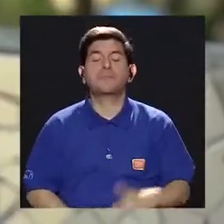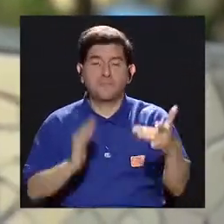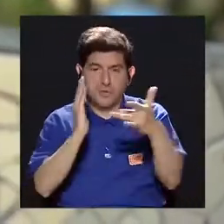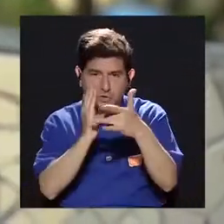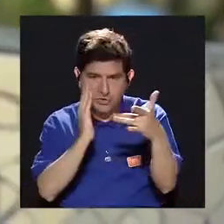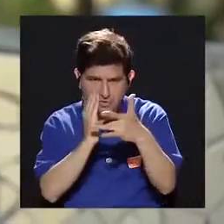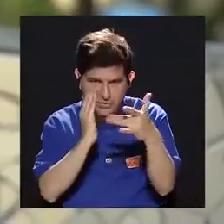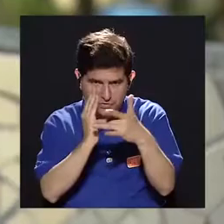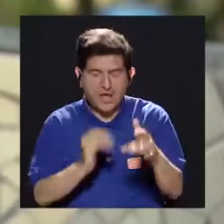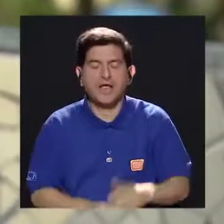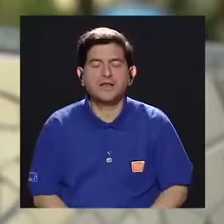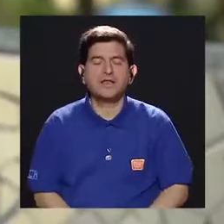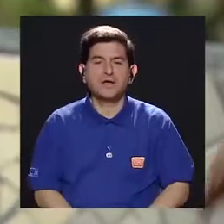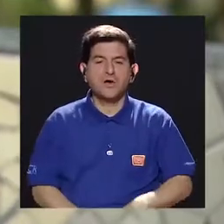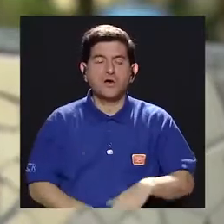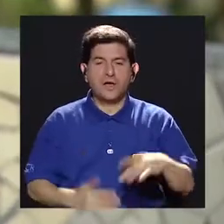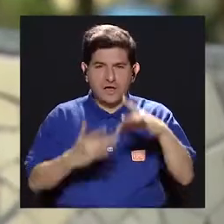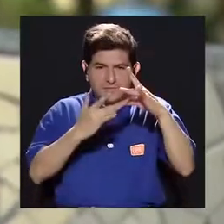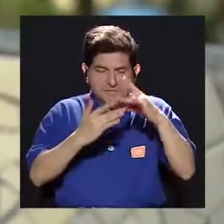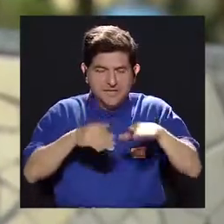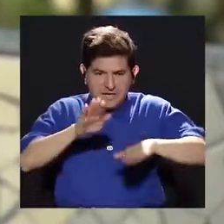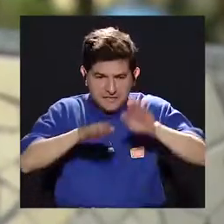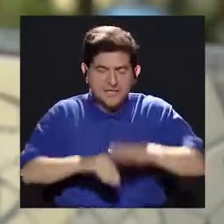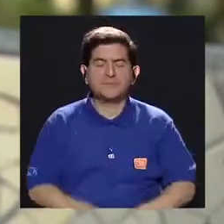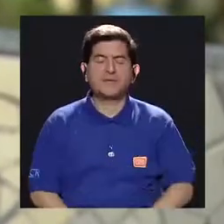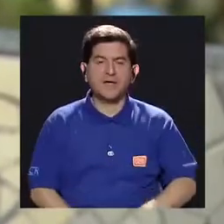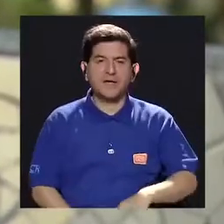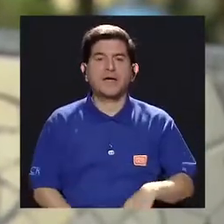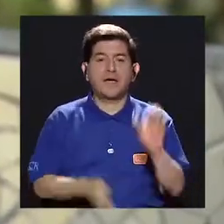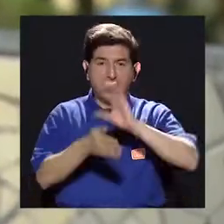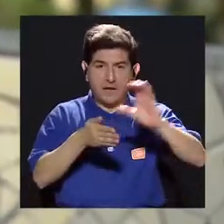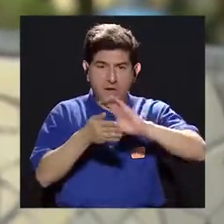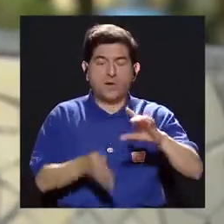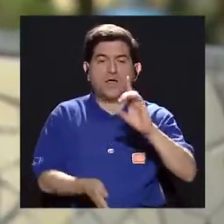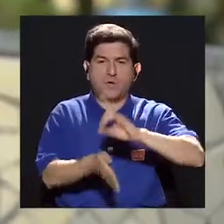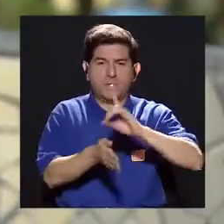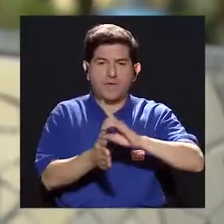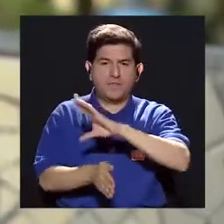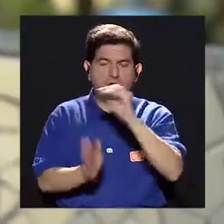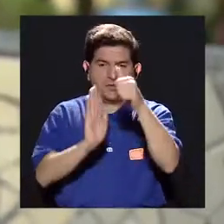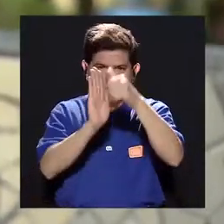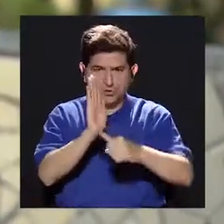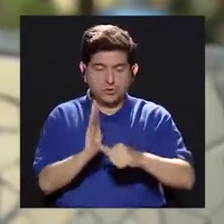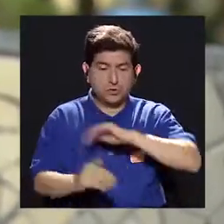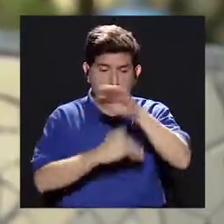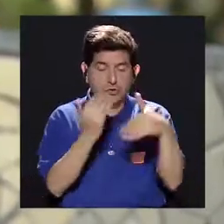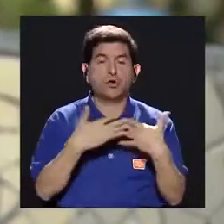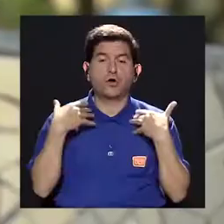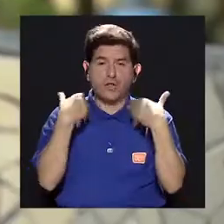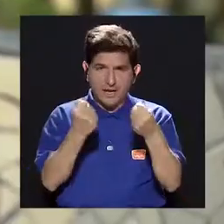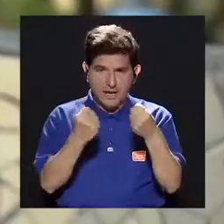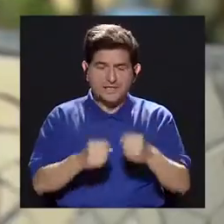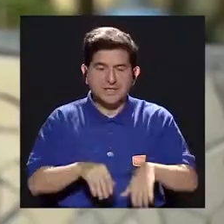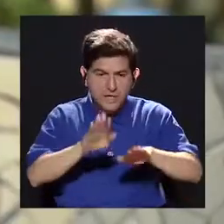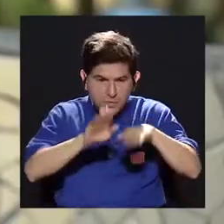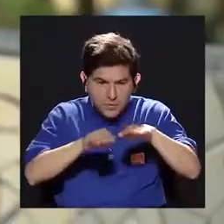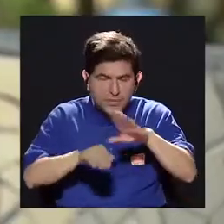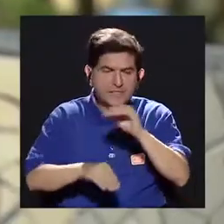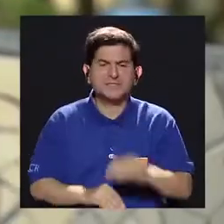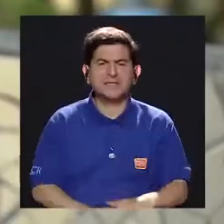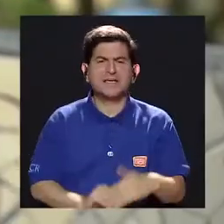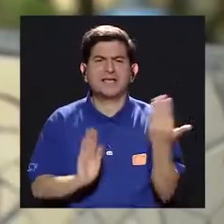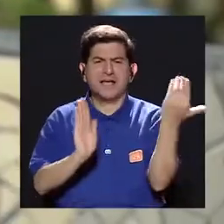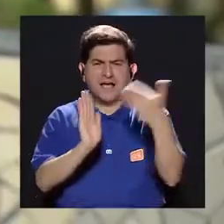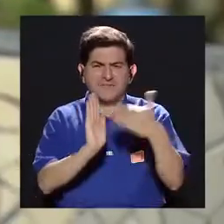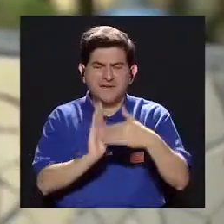en podología en el Colegio de Médicos y Cirujanos. Se encarga de todo lo que es la salud del pie y la atención